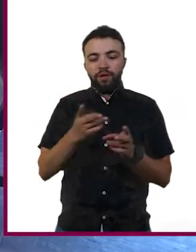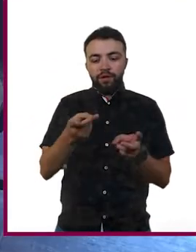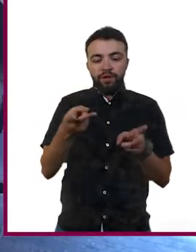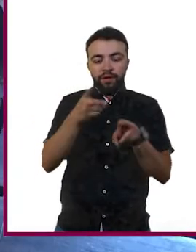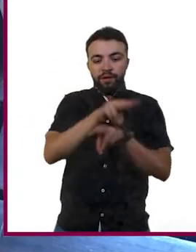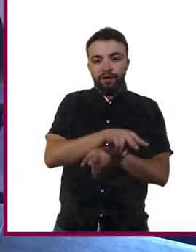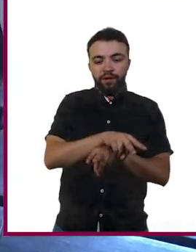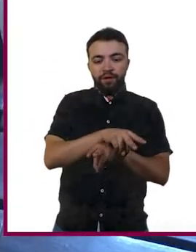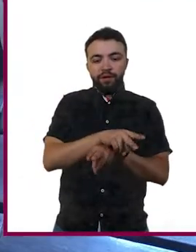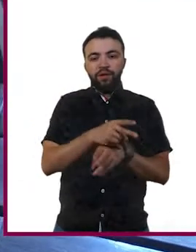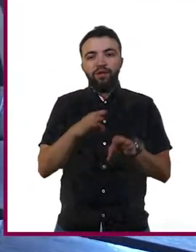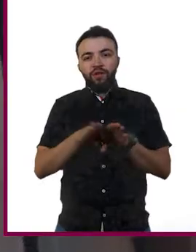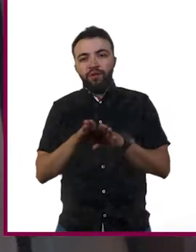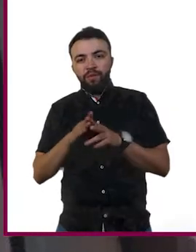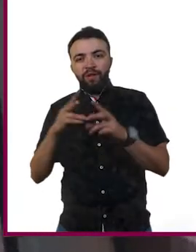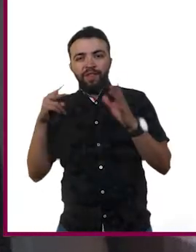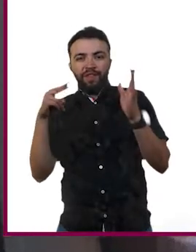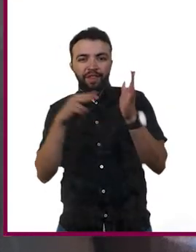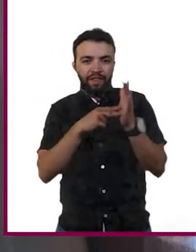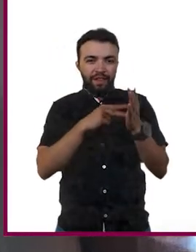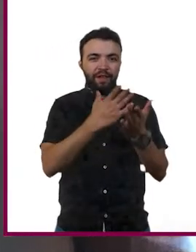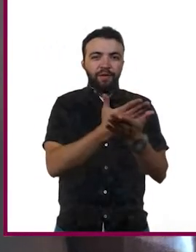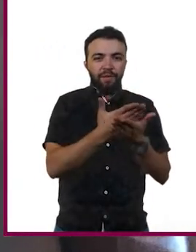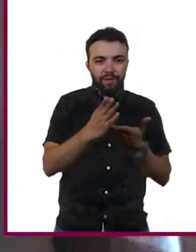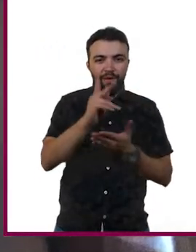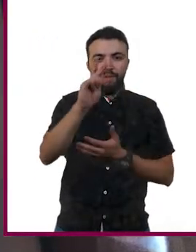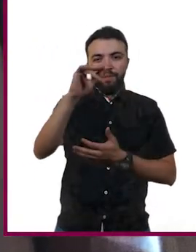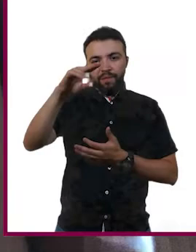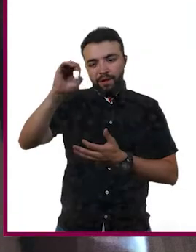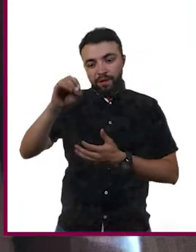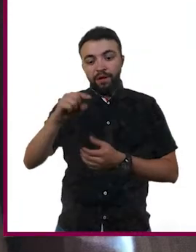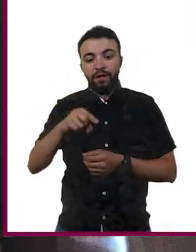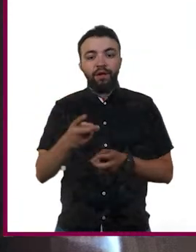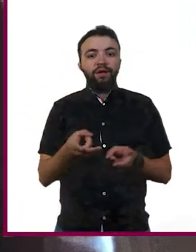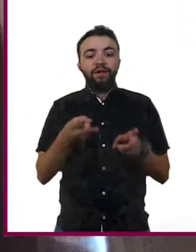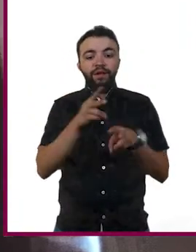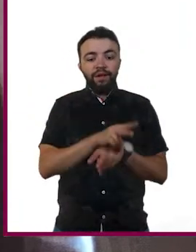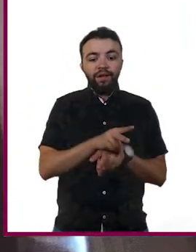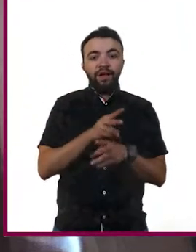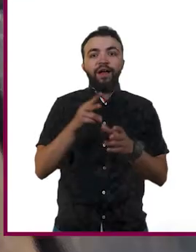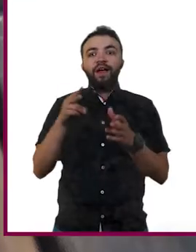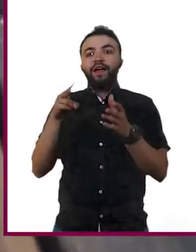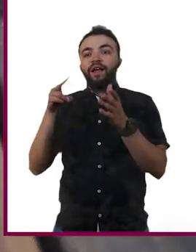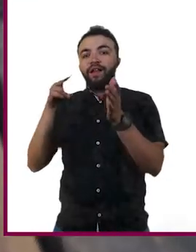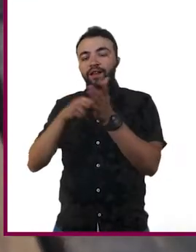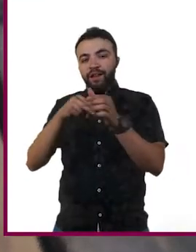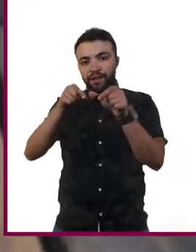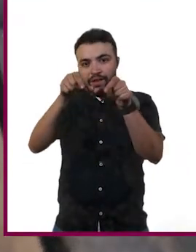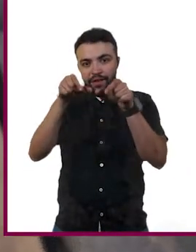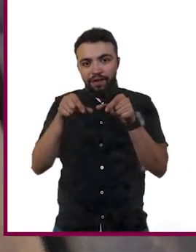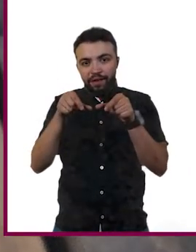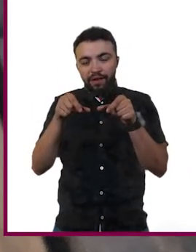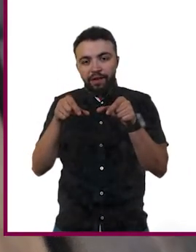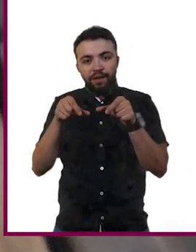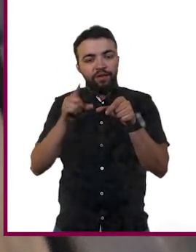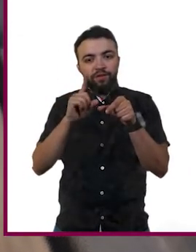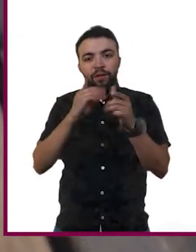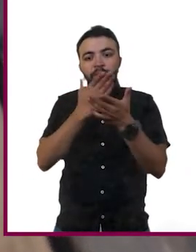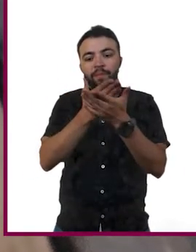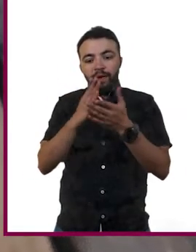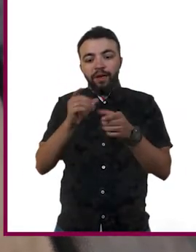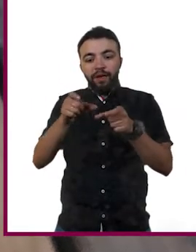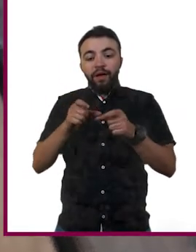los accidentes en negro, el clavecín es lo contrario, pero además, si se fijan, son mucho más pequeñas, ¿no? Entonces